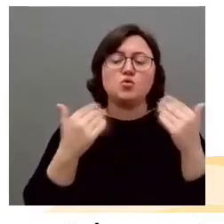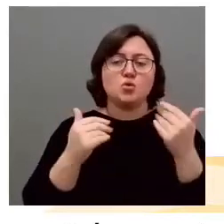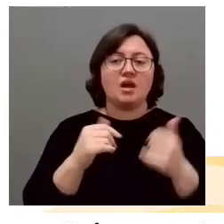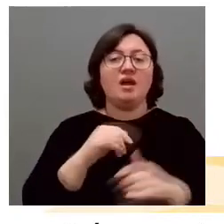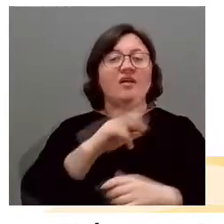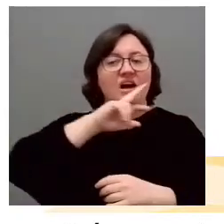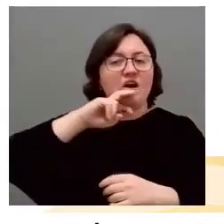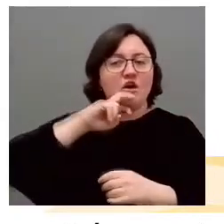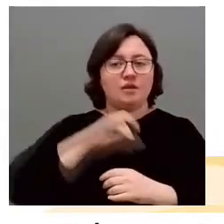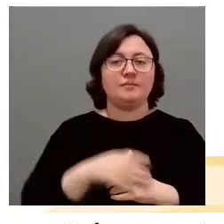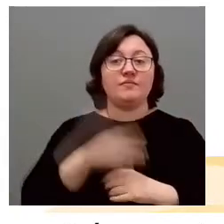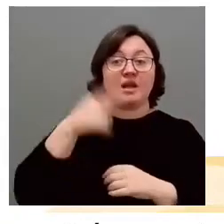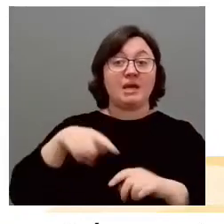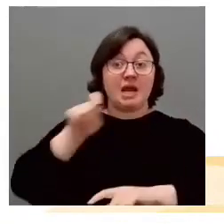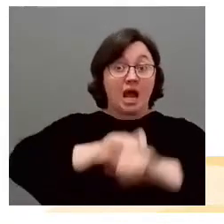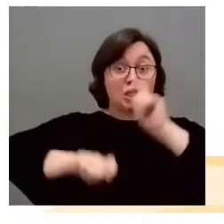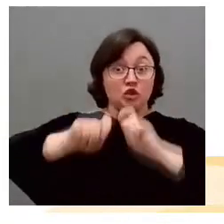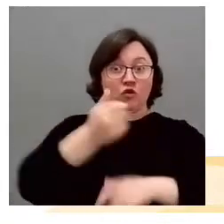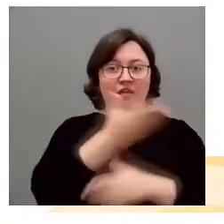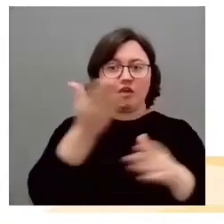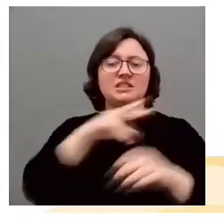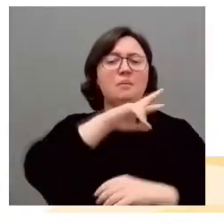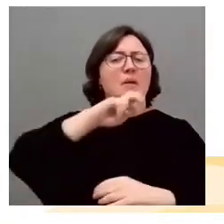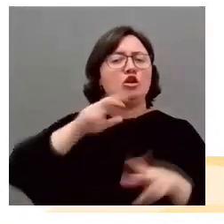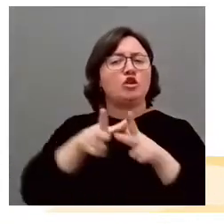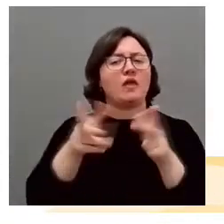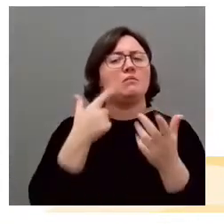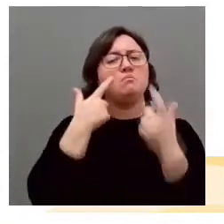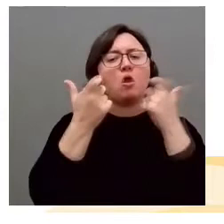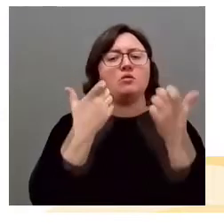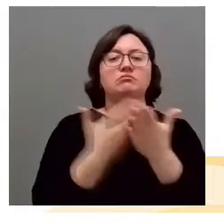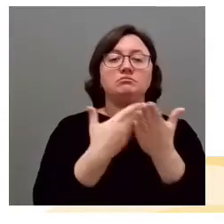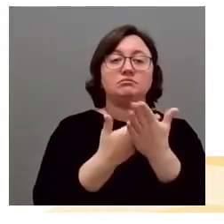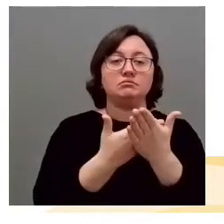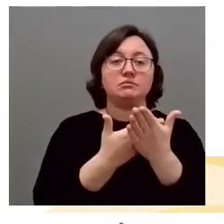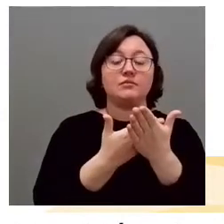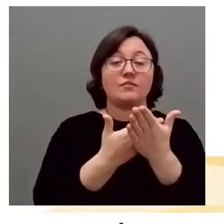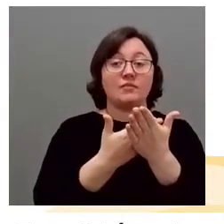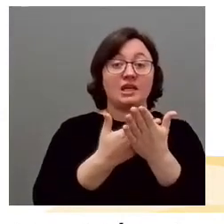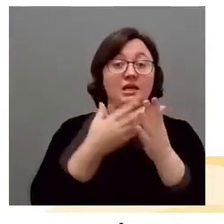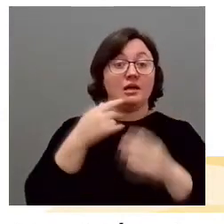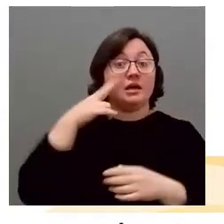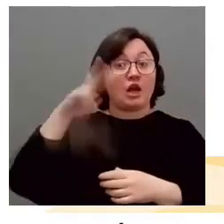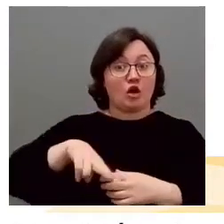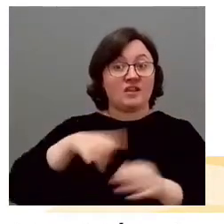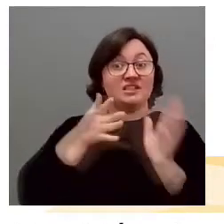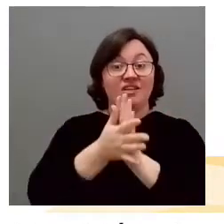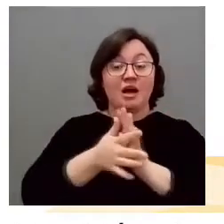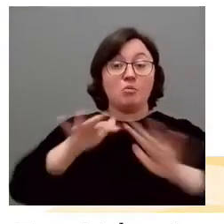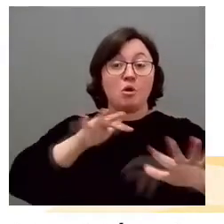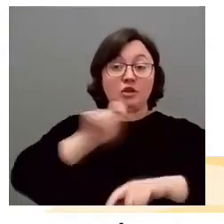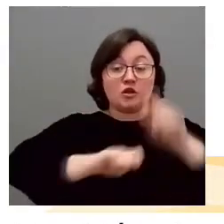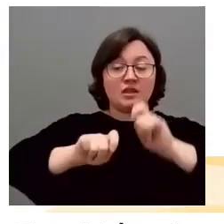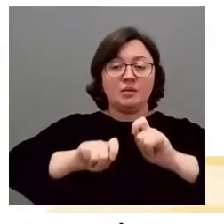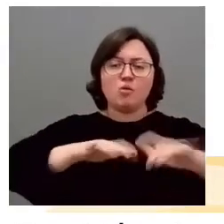También las entidades han demostrado ese valor social, ¿no? Y hay que reconocer que hay que garantizar que sigan funcionando en el